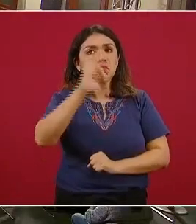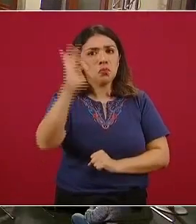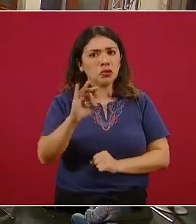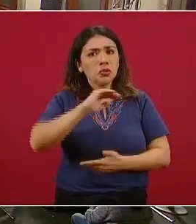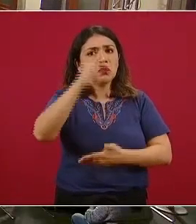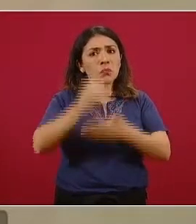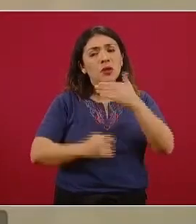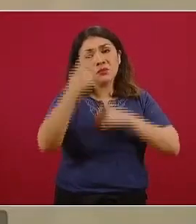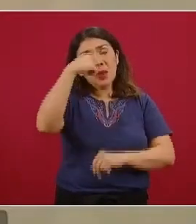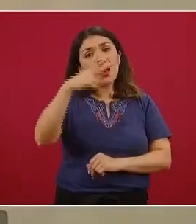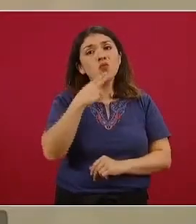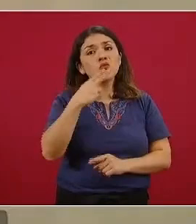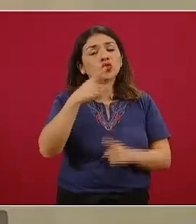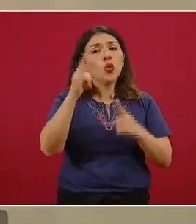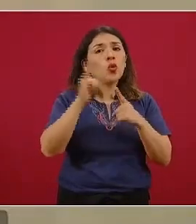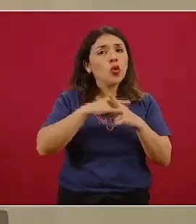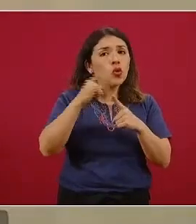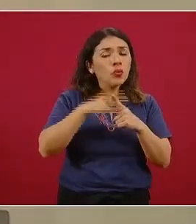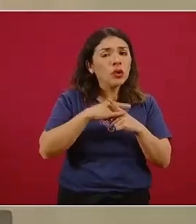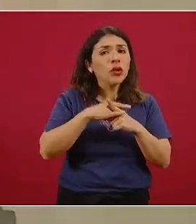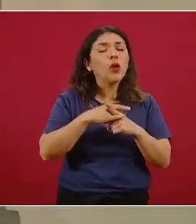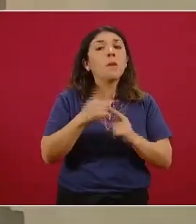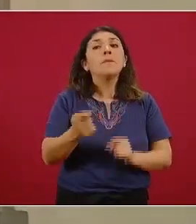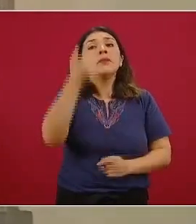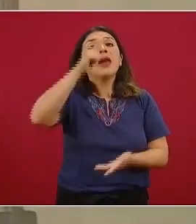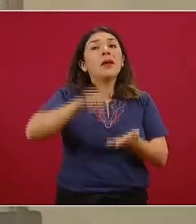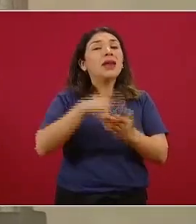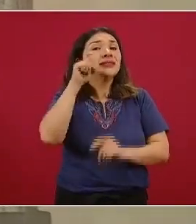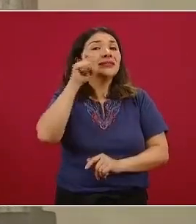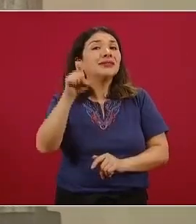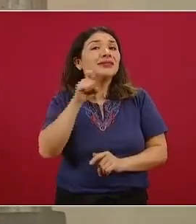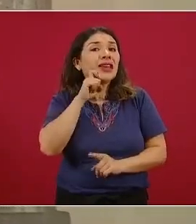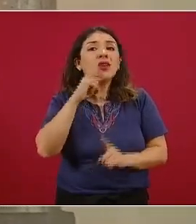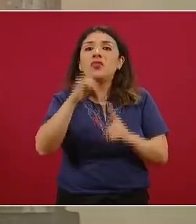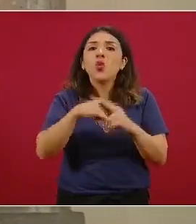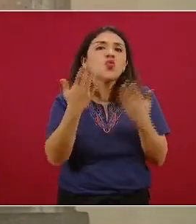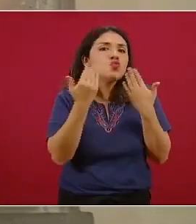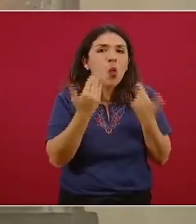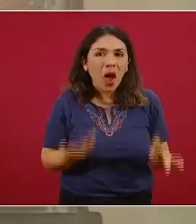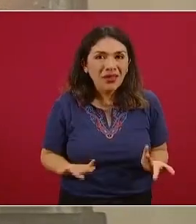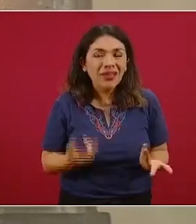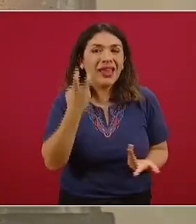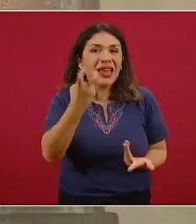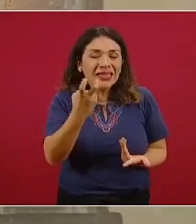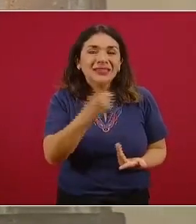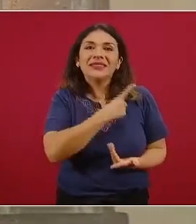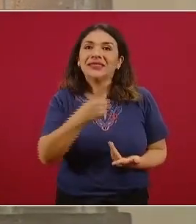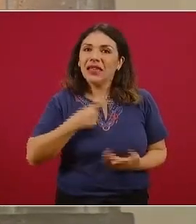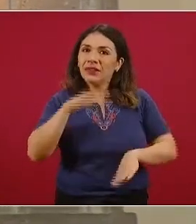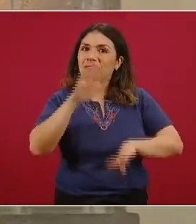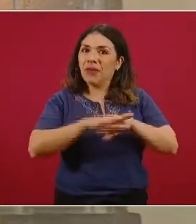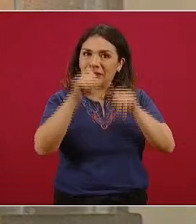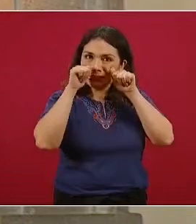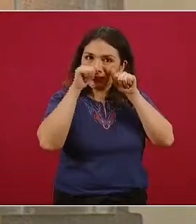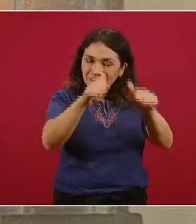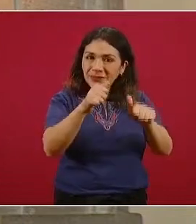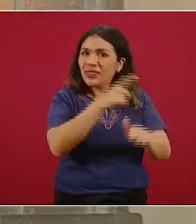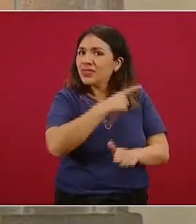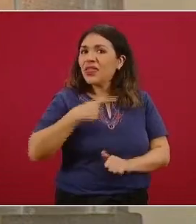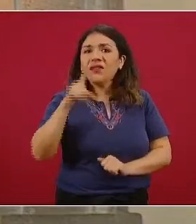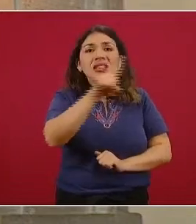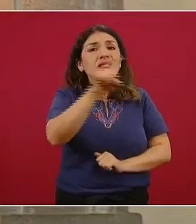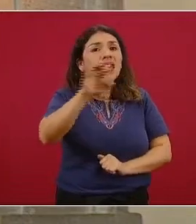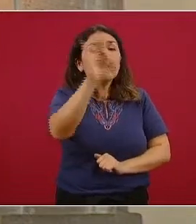de uso de anticonceptivos en la primera relación sexual. Nos parece que tenemos que apuntar a que el